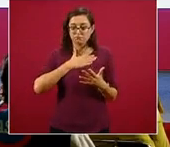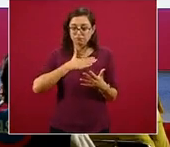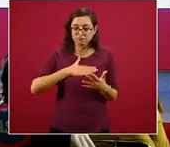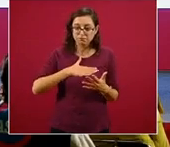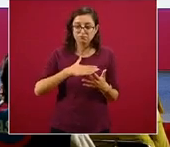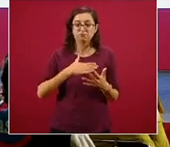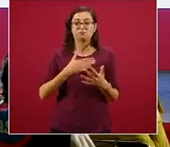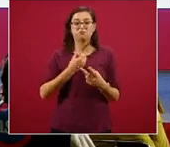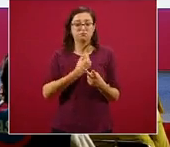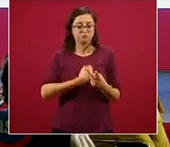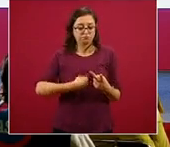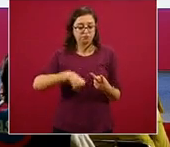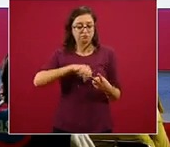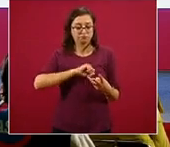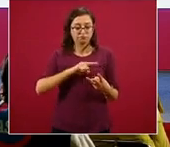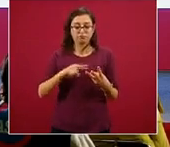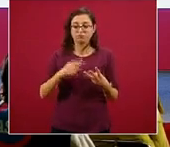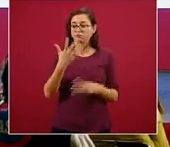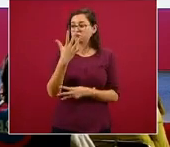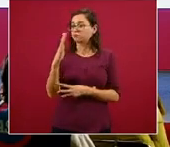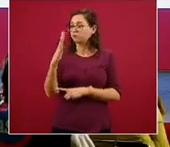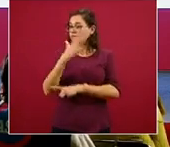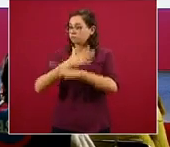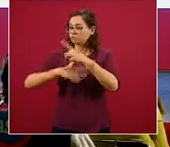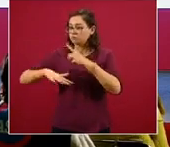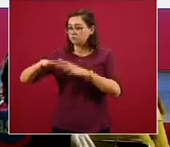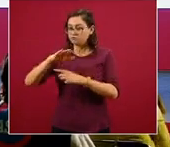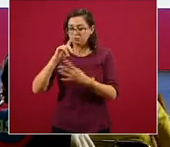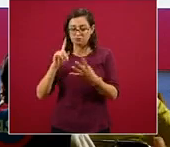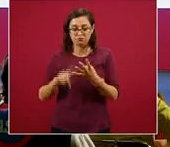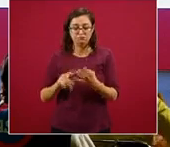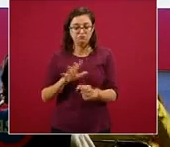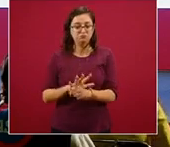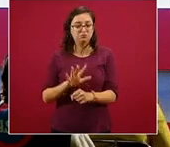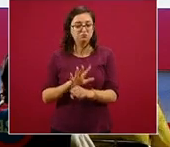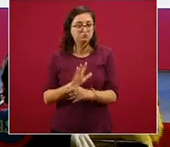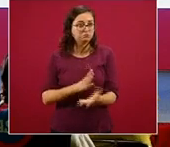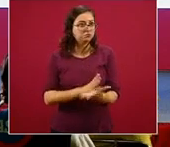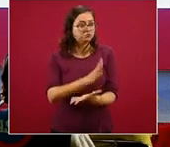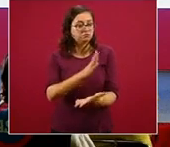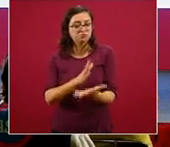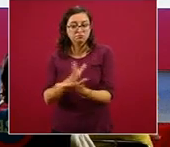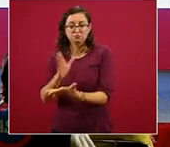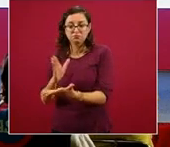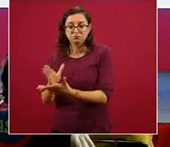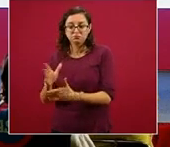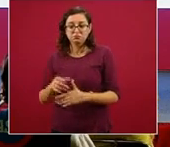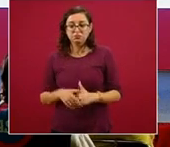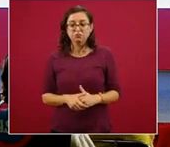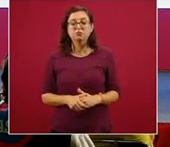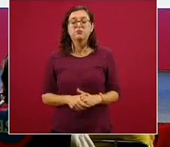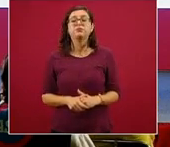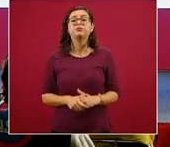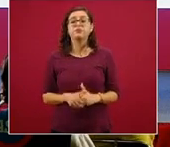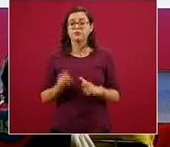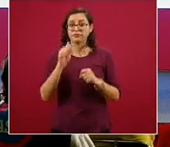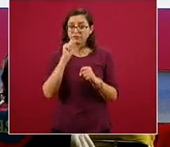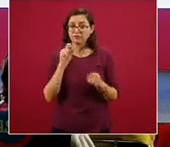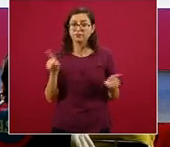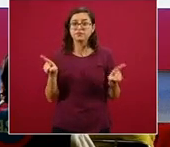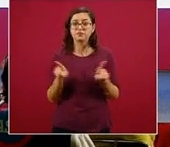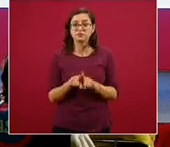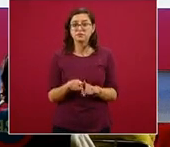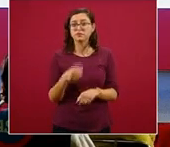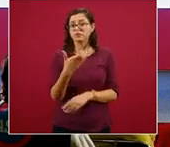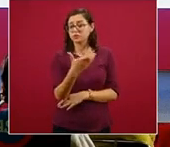simultáneamente saludable, sustentable y competitivo. Y se ha planteado como eje de esta acción el rescate